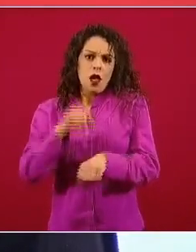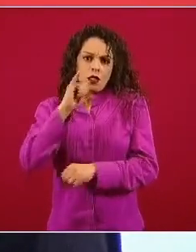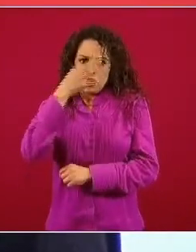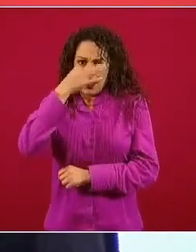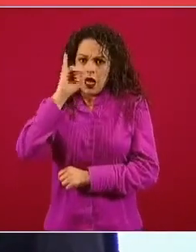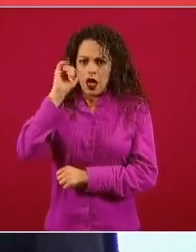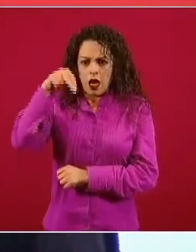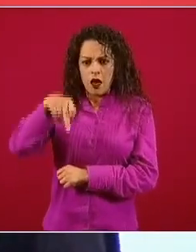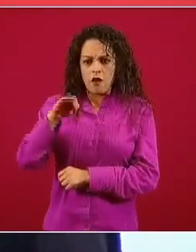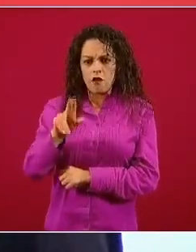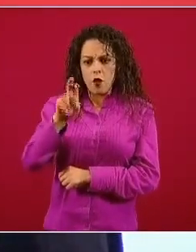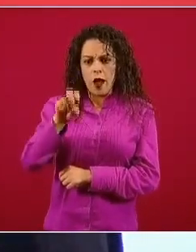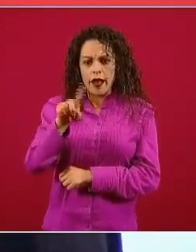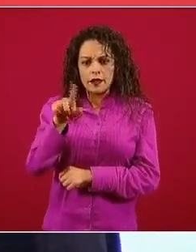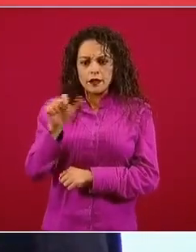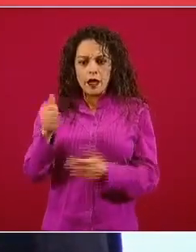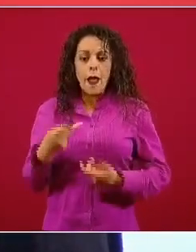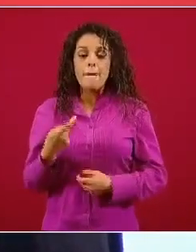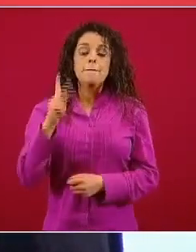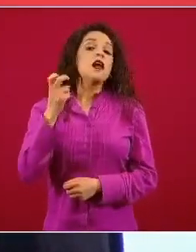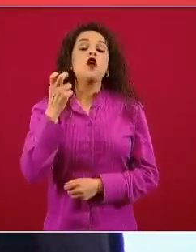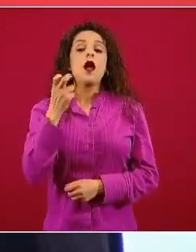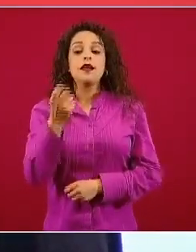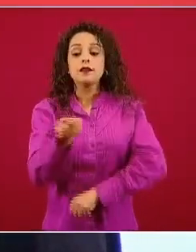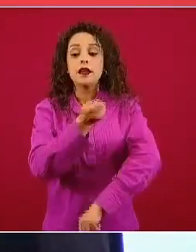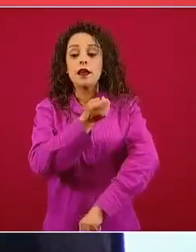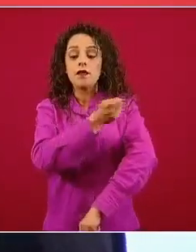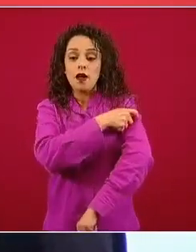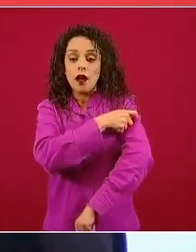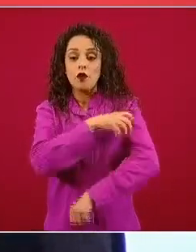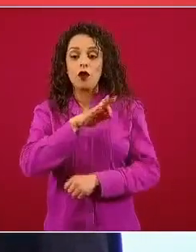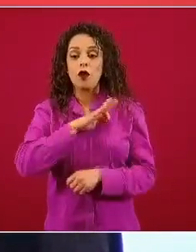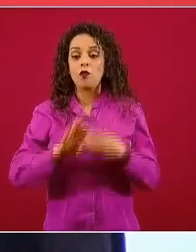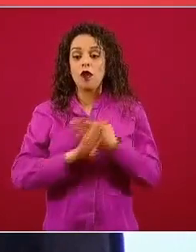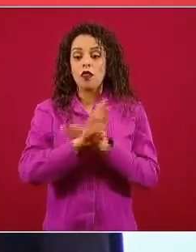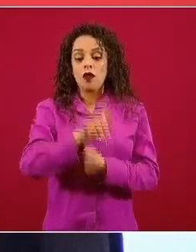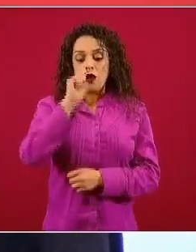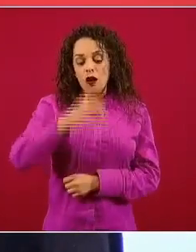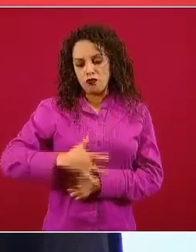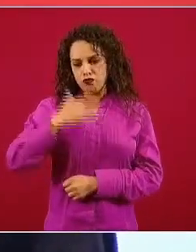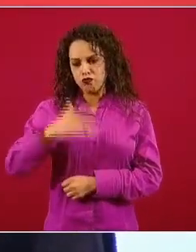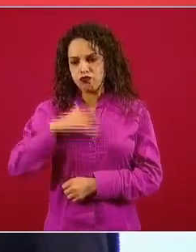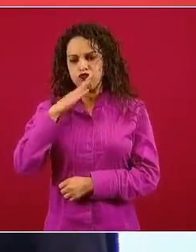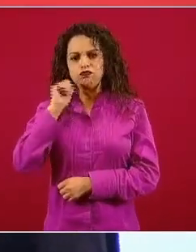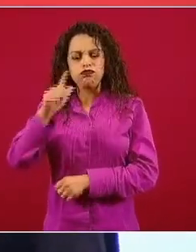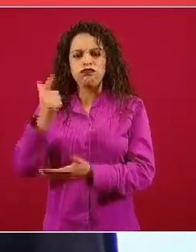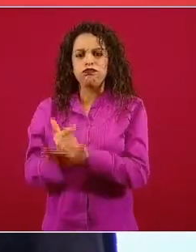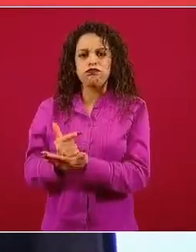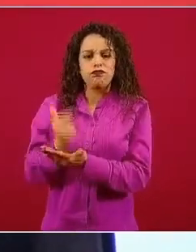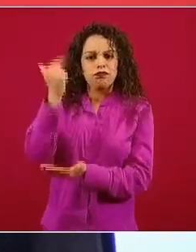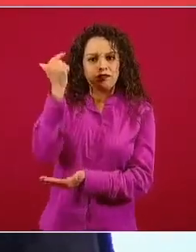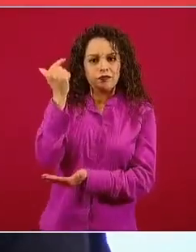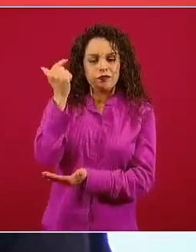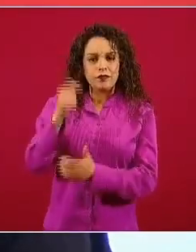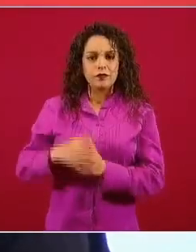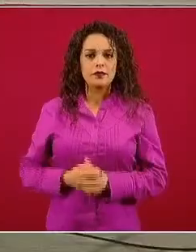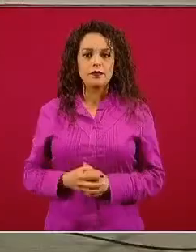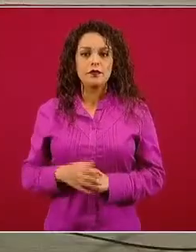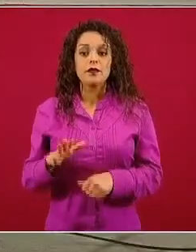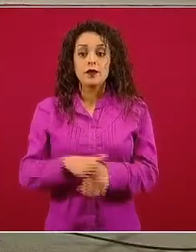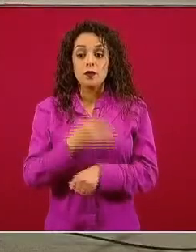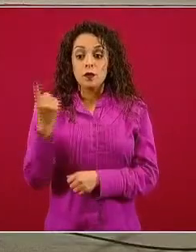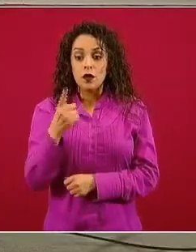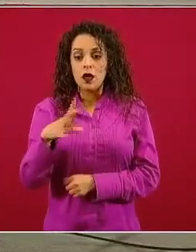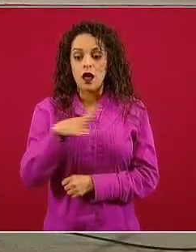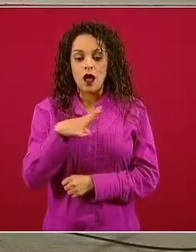influenza, pero a lo mejor la vacuna evita los signos y síntomas graves o evita la gravedad de la enfermedad, dado que